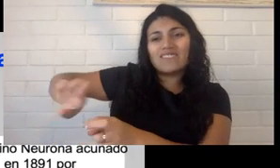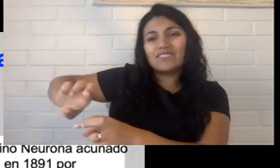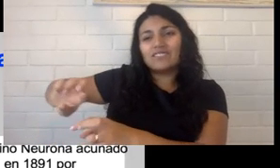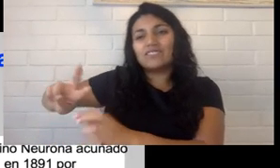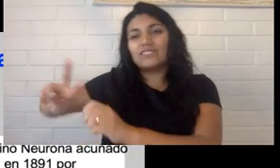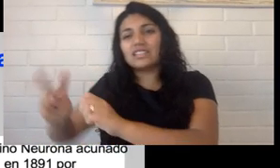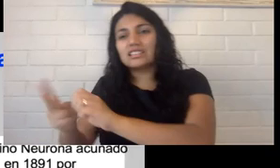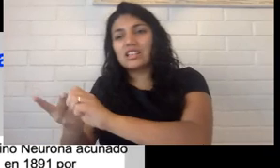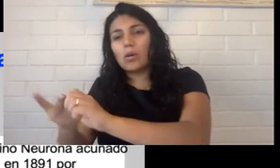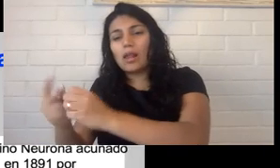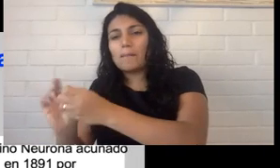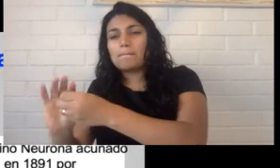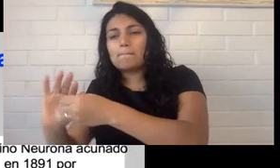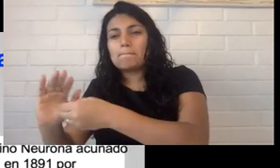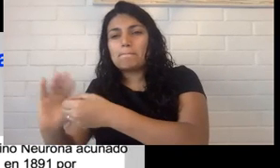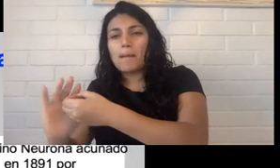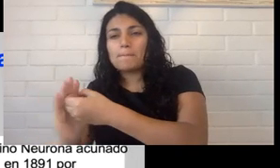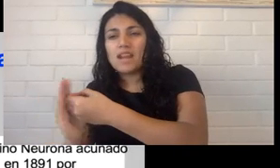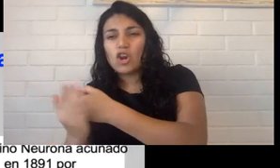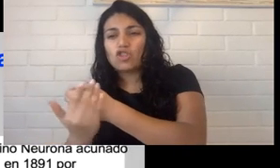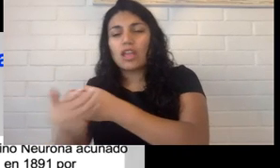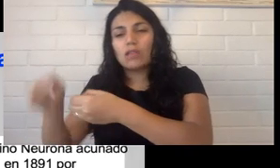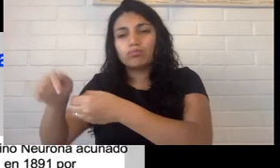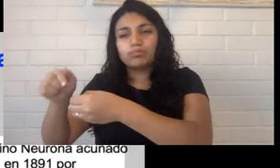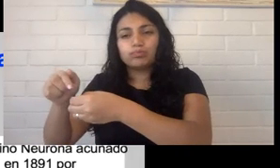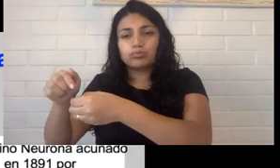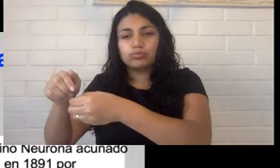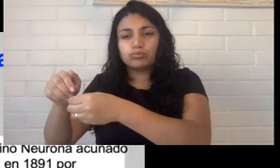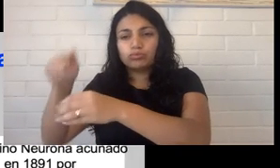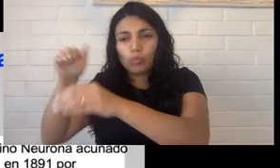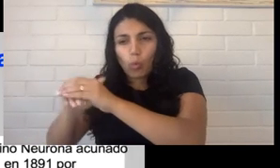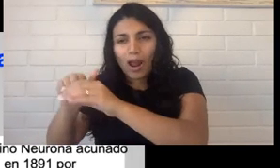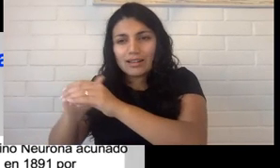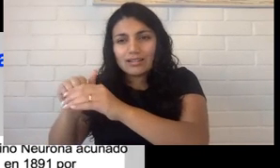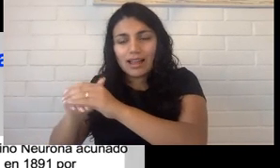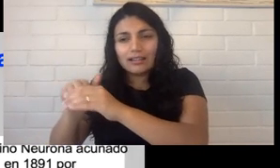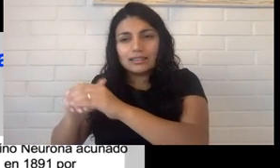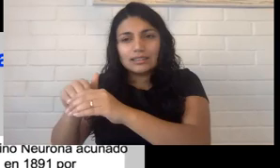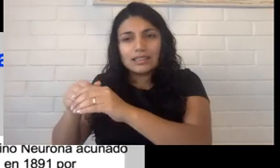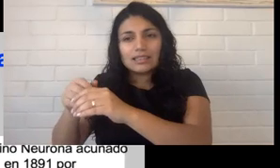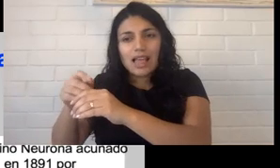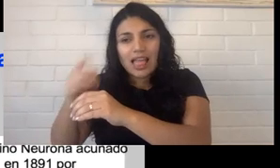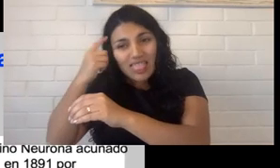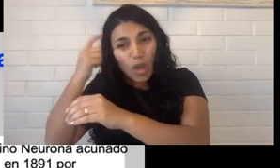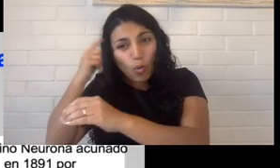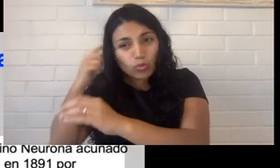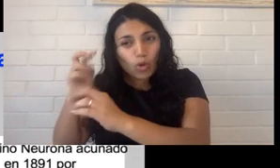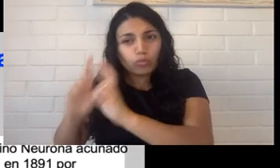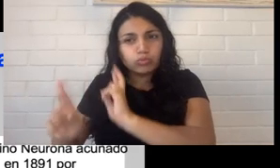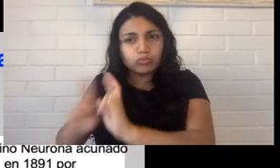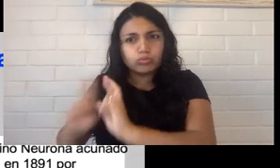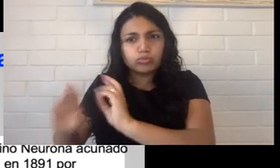membranosas, que son las que almacenan los neurotransmisores, y